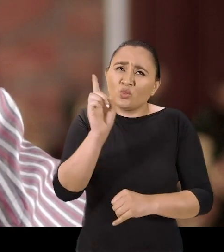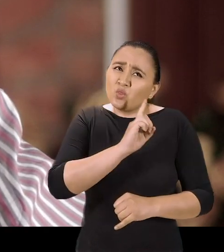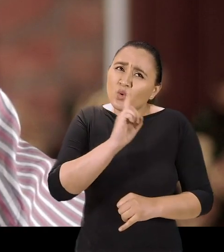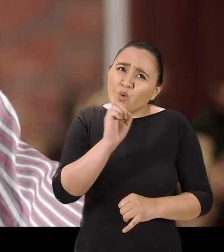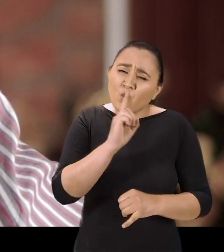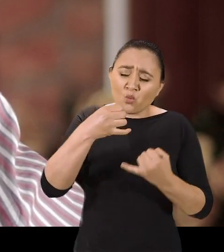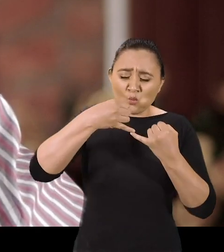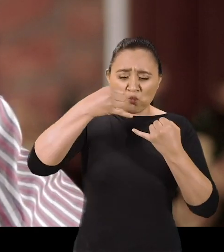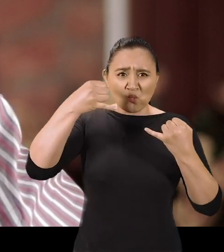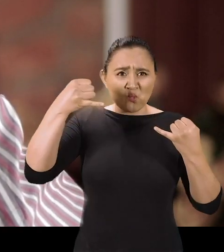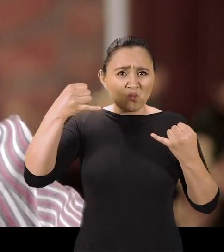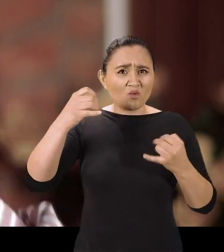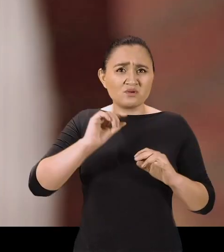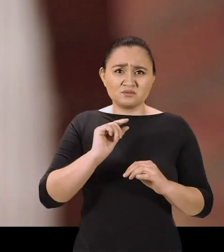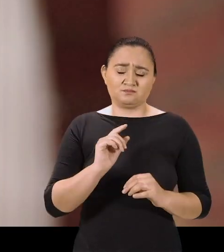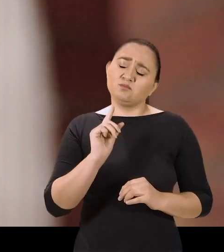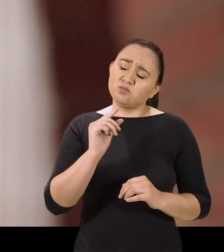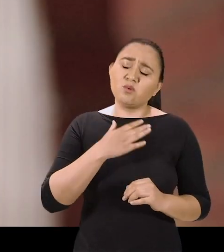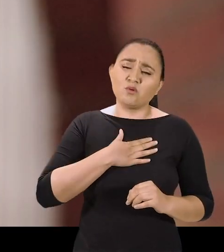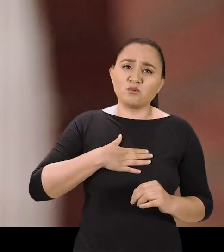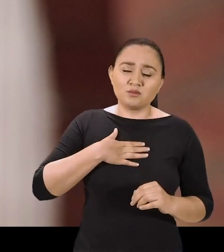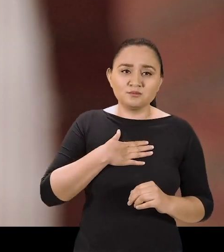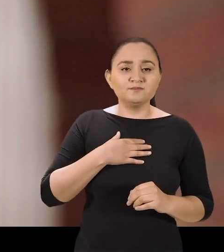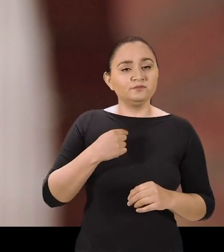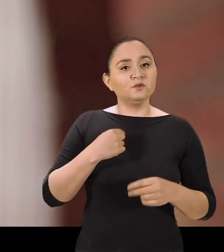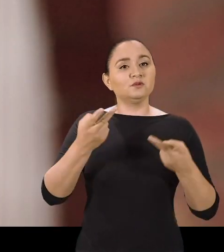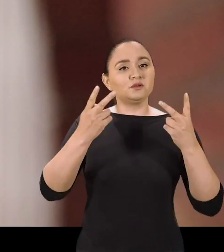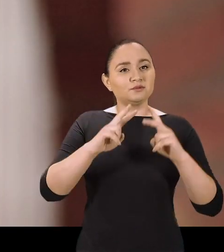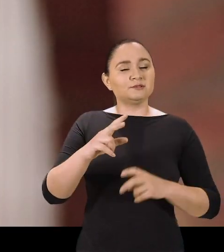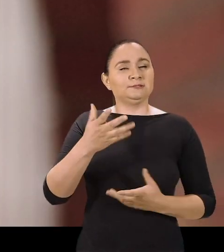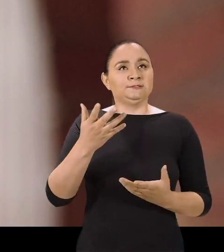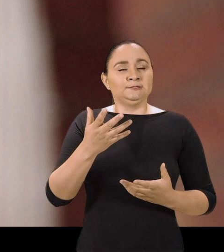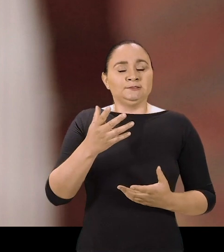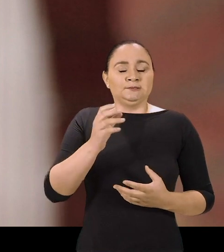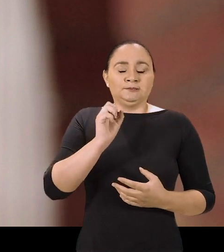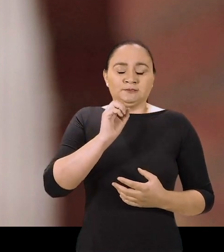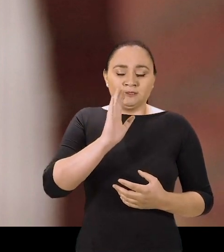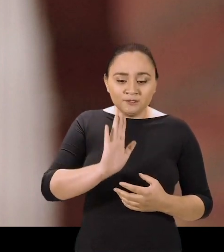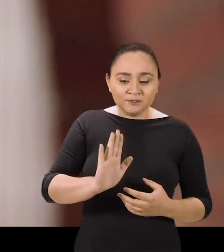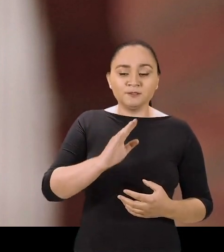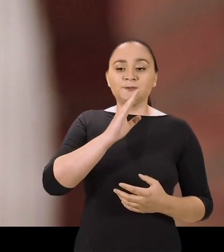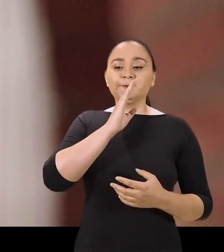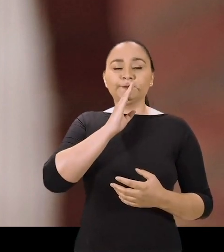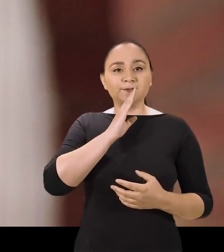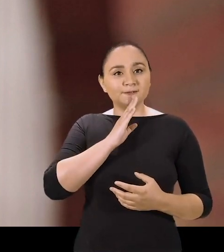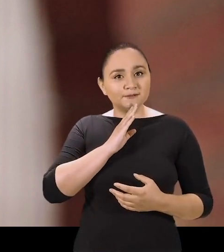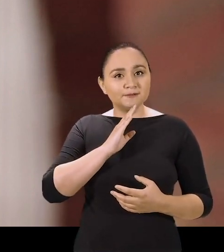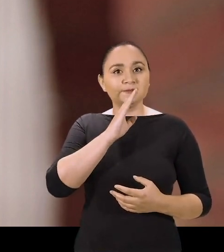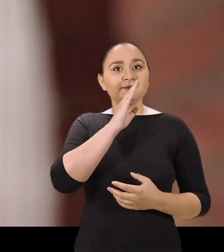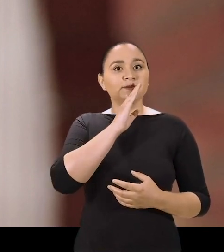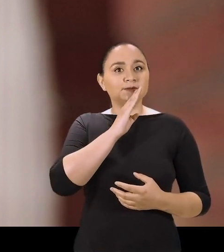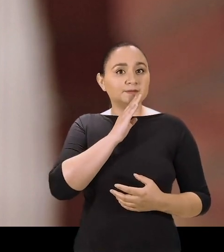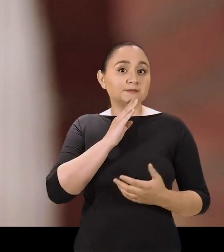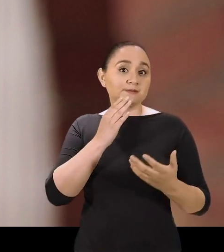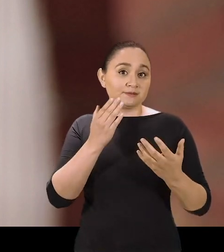demasiado delgada pero al mismo tiempo yo trataba de mantener la calma y de